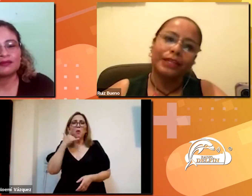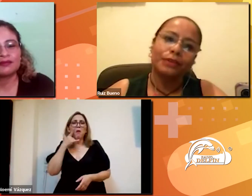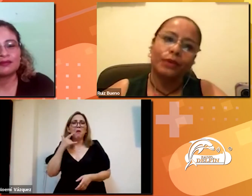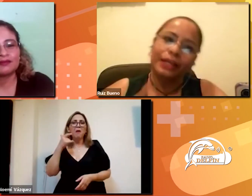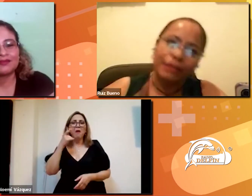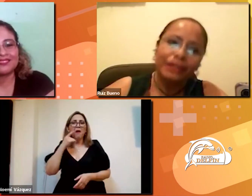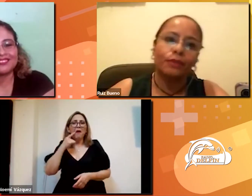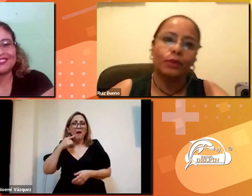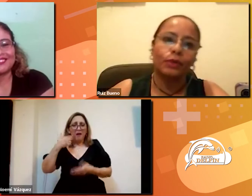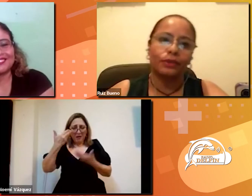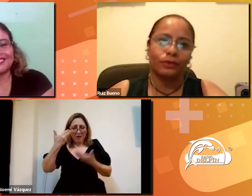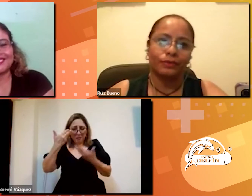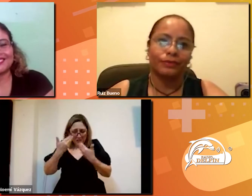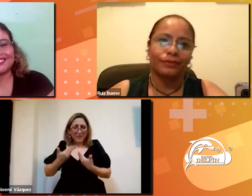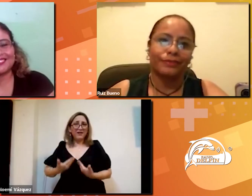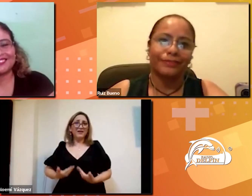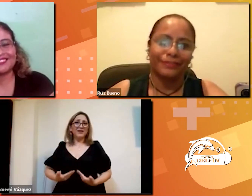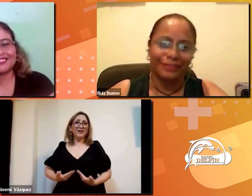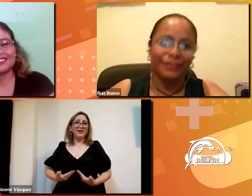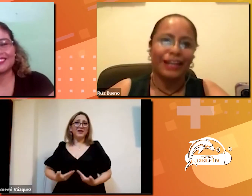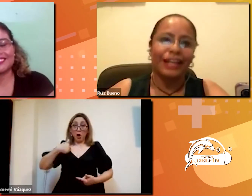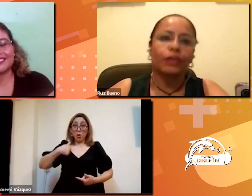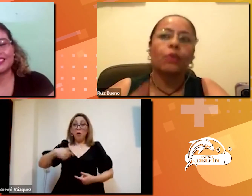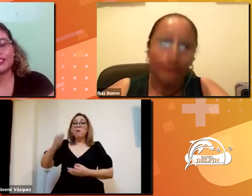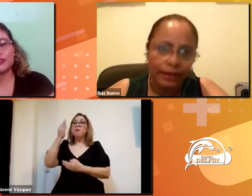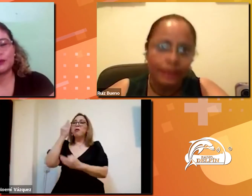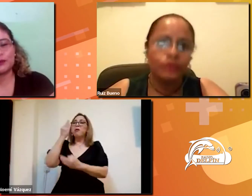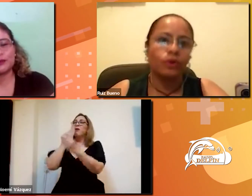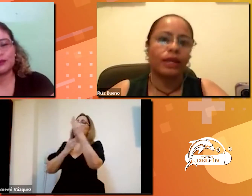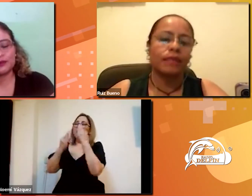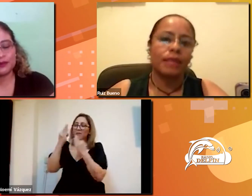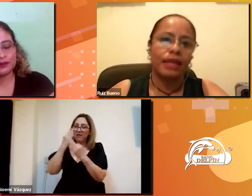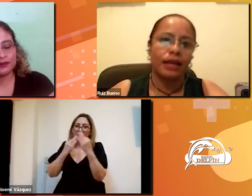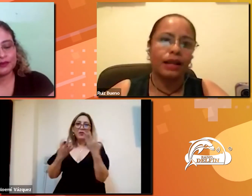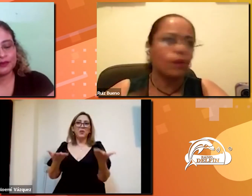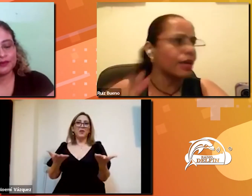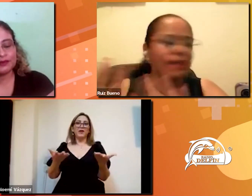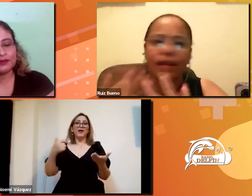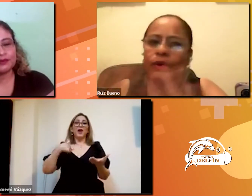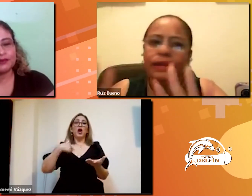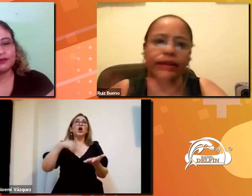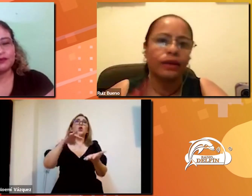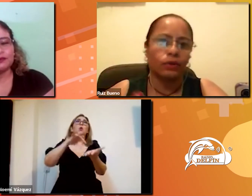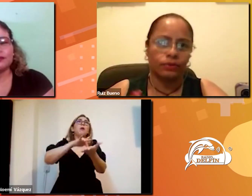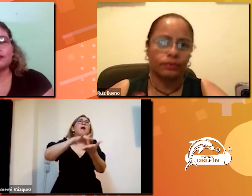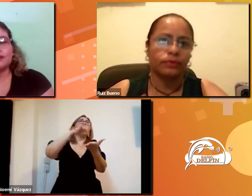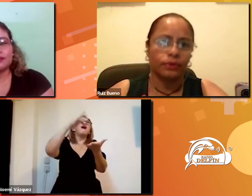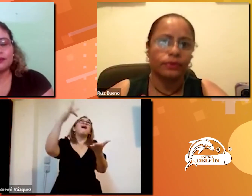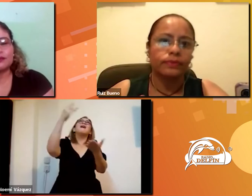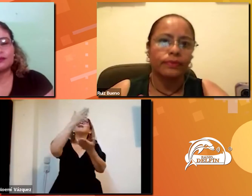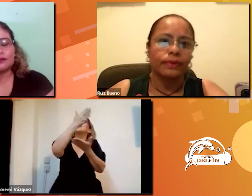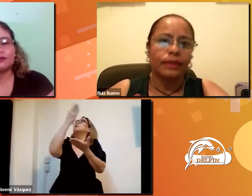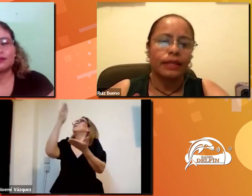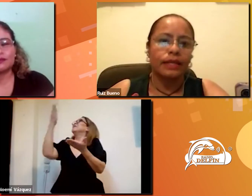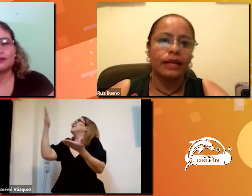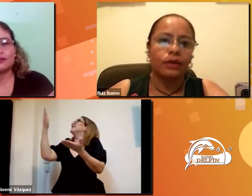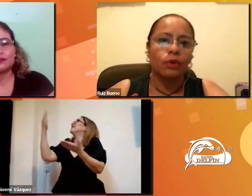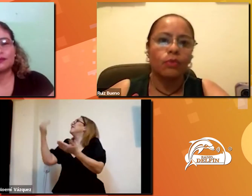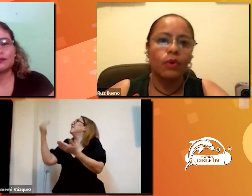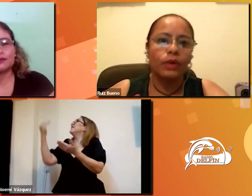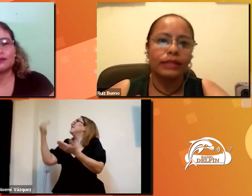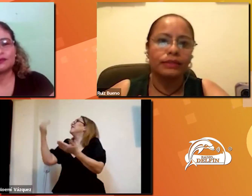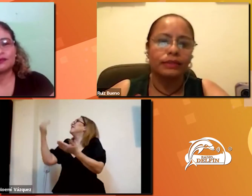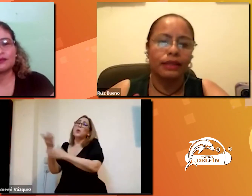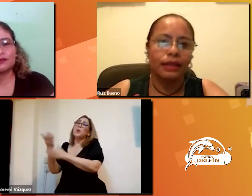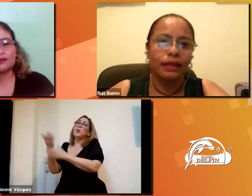hable bonito, el que me trate bonito, ¿no? El cómo agradezco cada mañana lo que sea y lo que tengo, ¿no? Y el